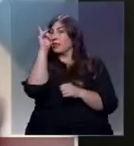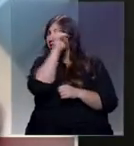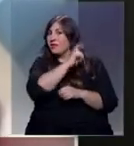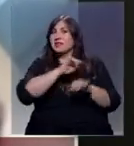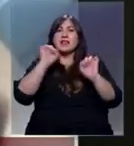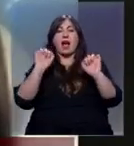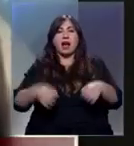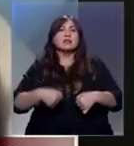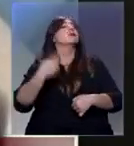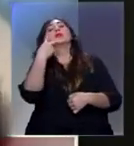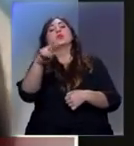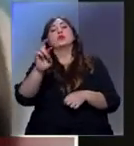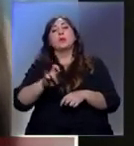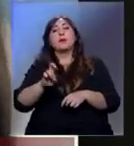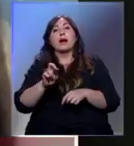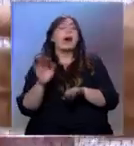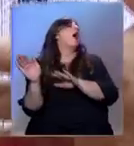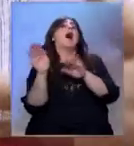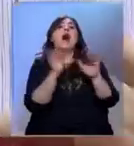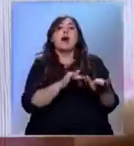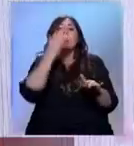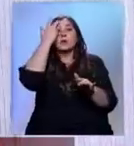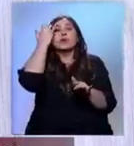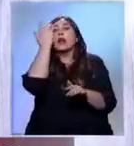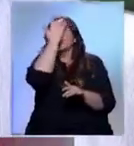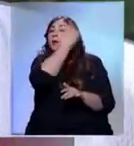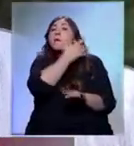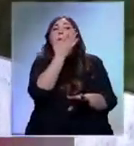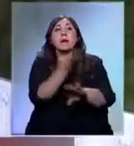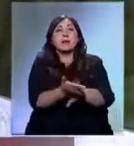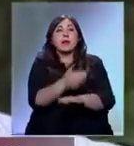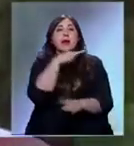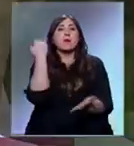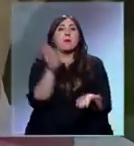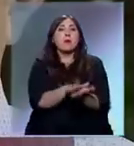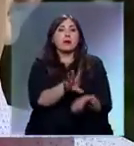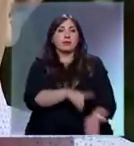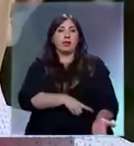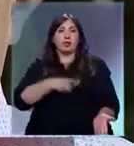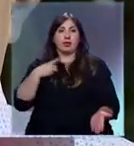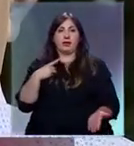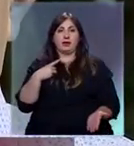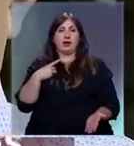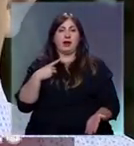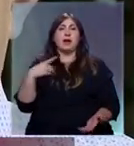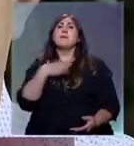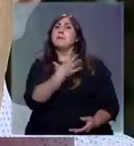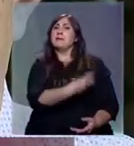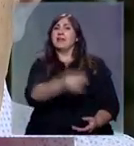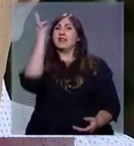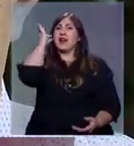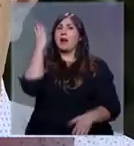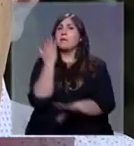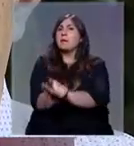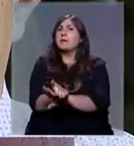sus padres, pero decidieron apoyarla. Pedían una muerte digna. Mi hija me pidió eso también porque estaba